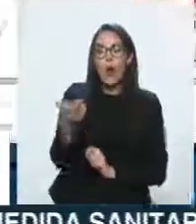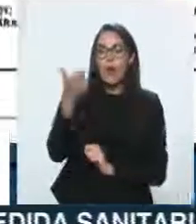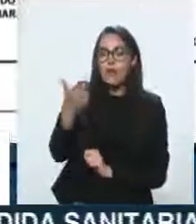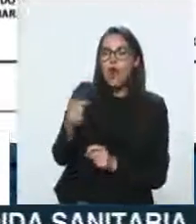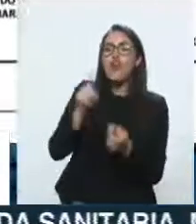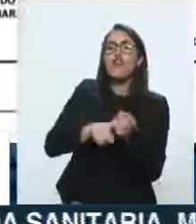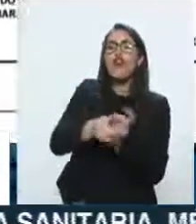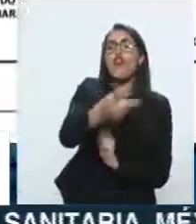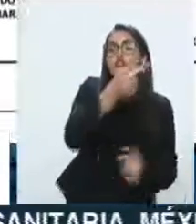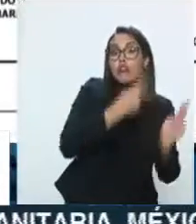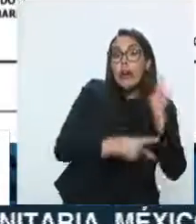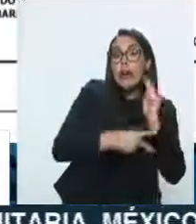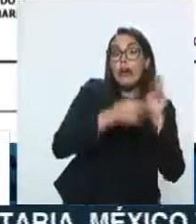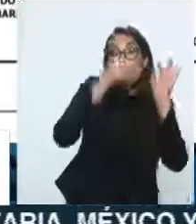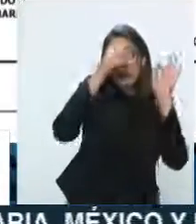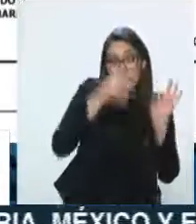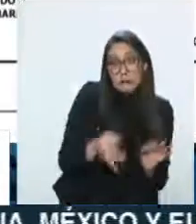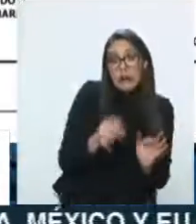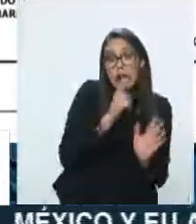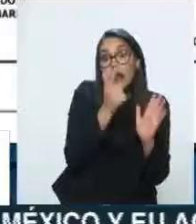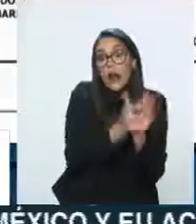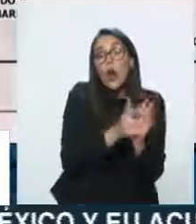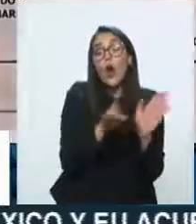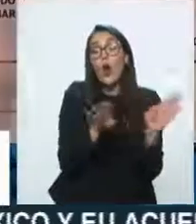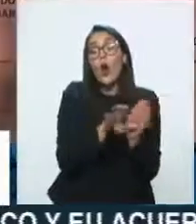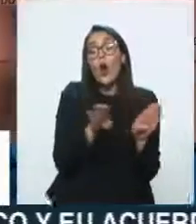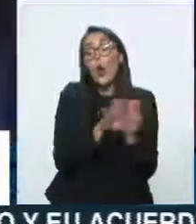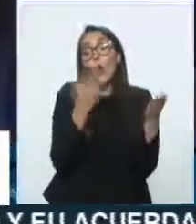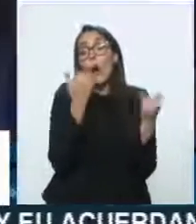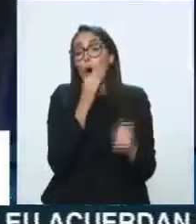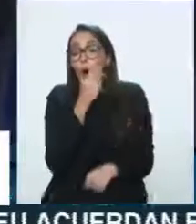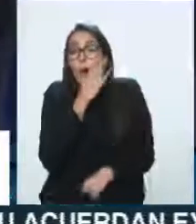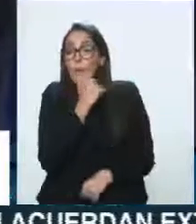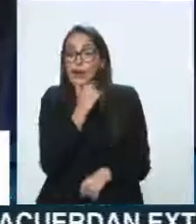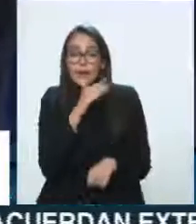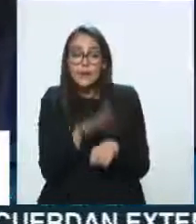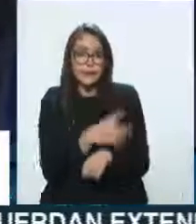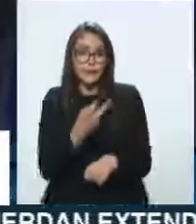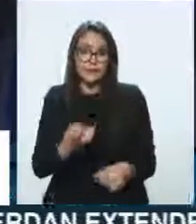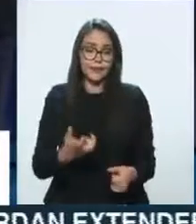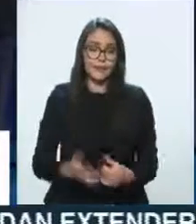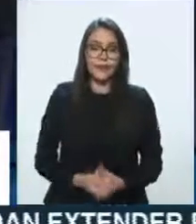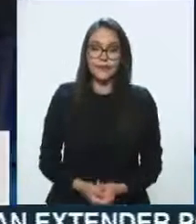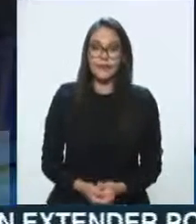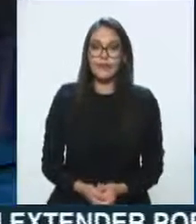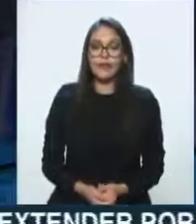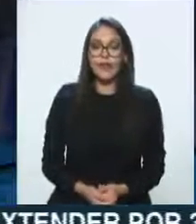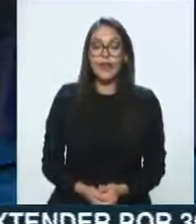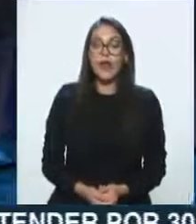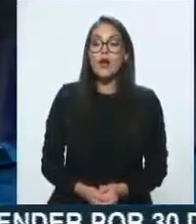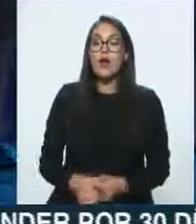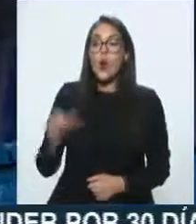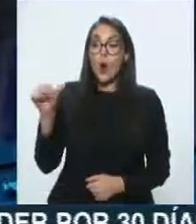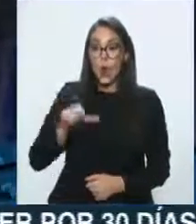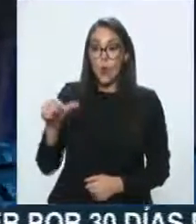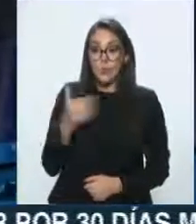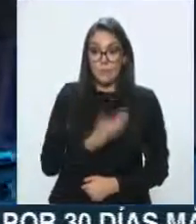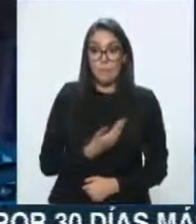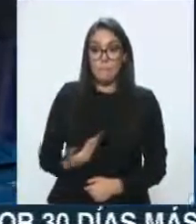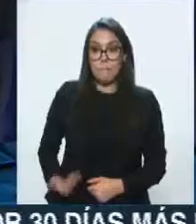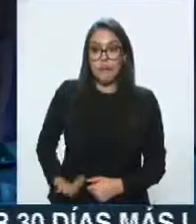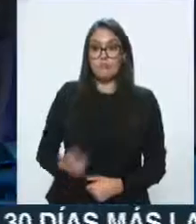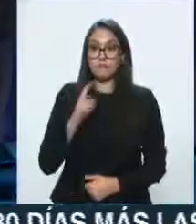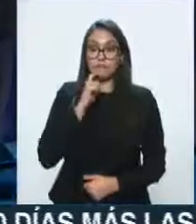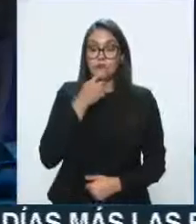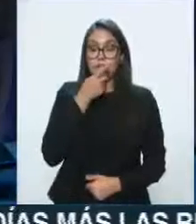fue obtenido de una manera legal y legítima, ¿no? Fabricio, el presidente dijo esta mañana que hay una investigación